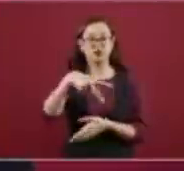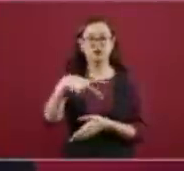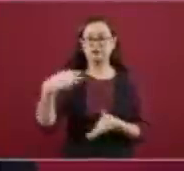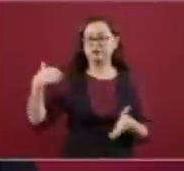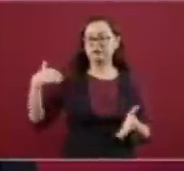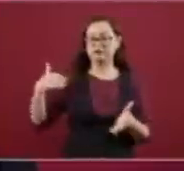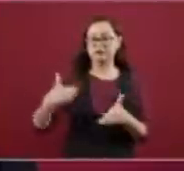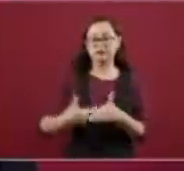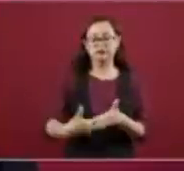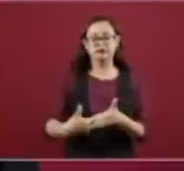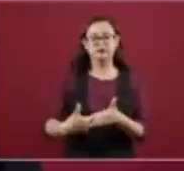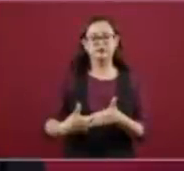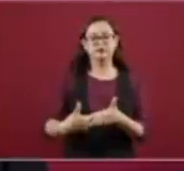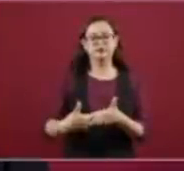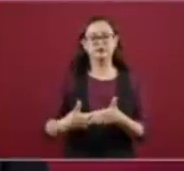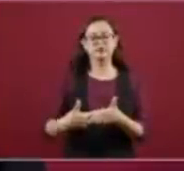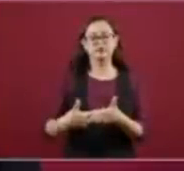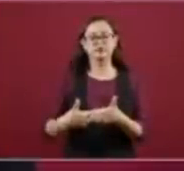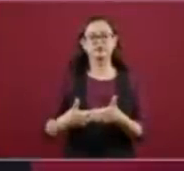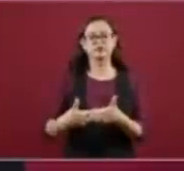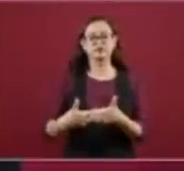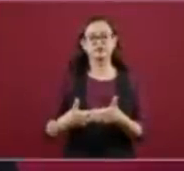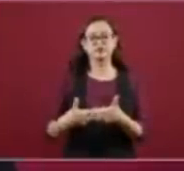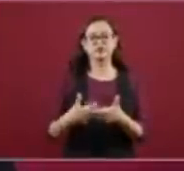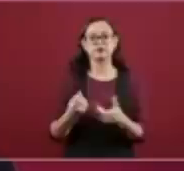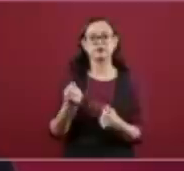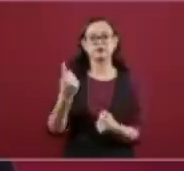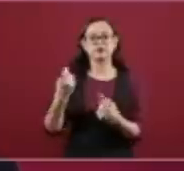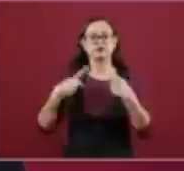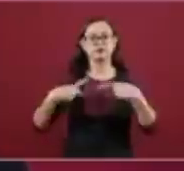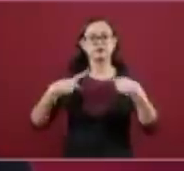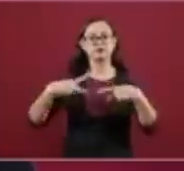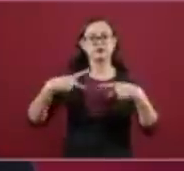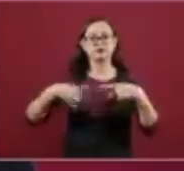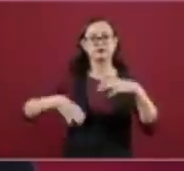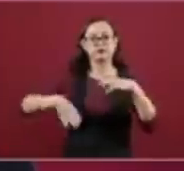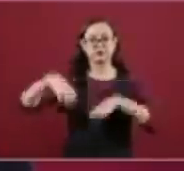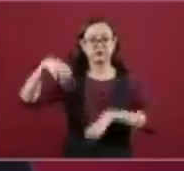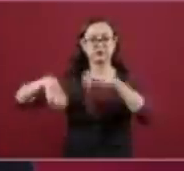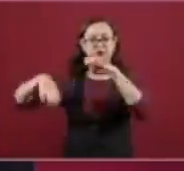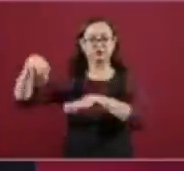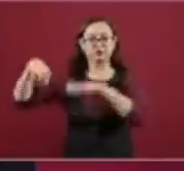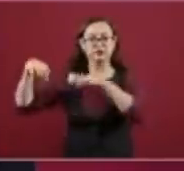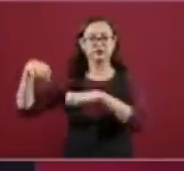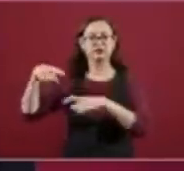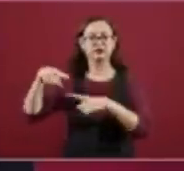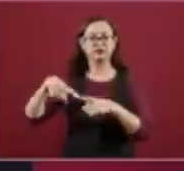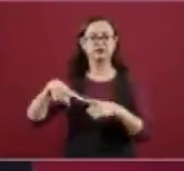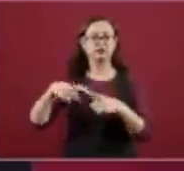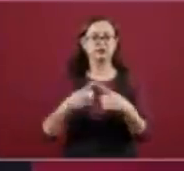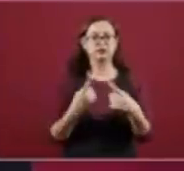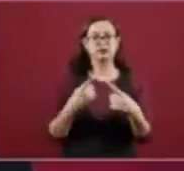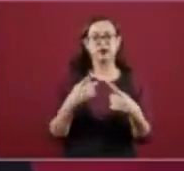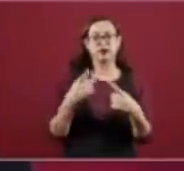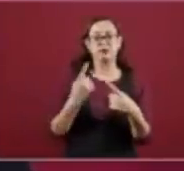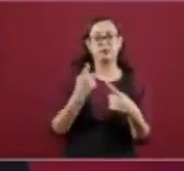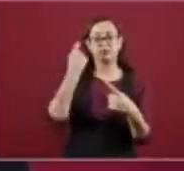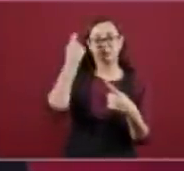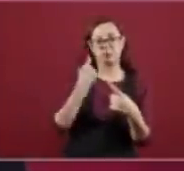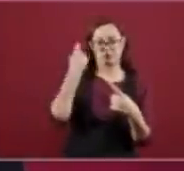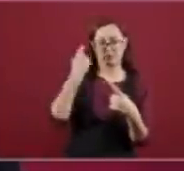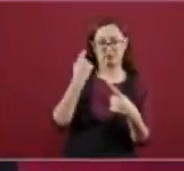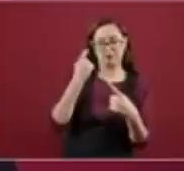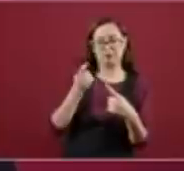tiempos, un número de adultos mayores, además de esa pensión,